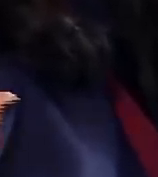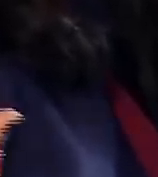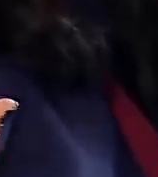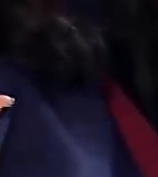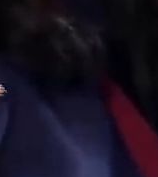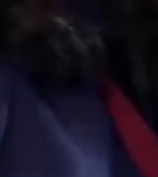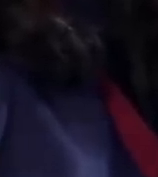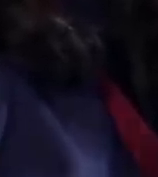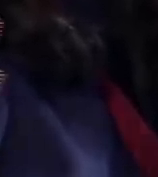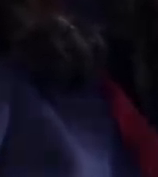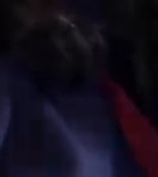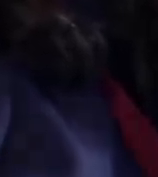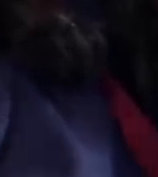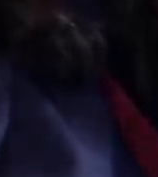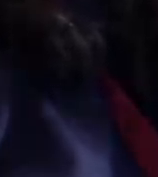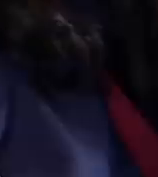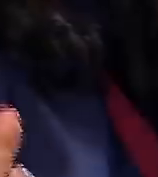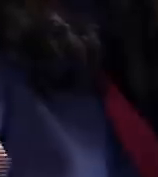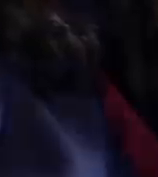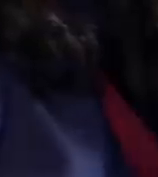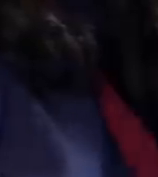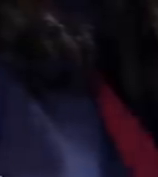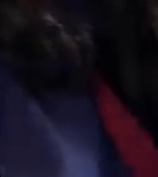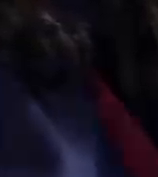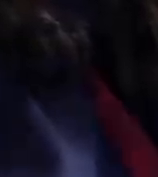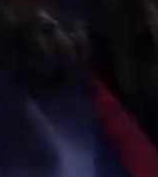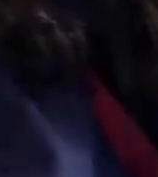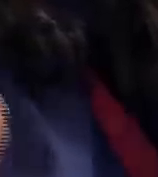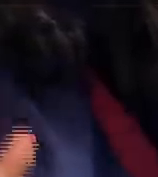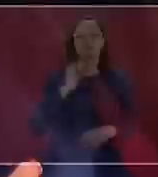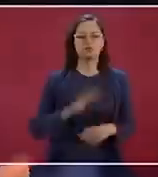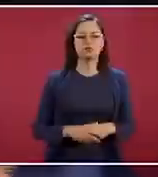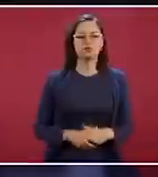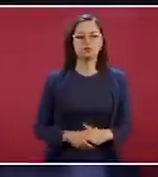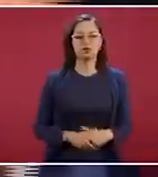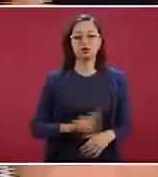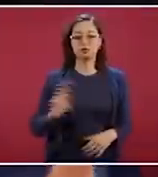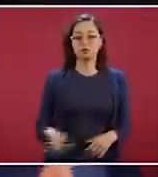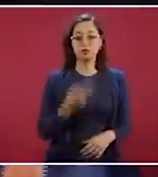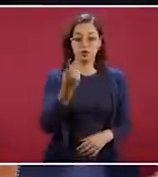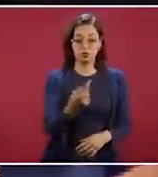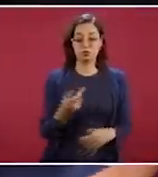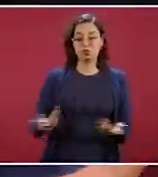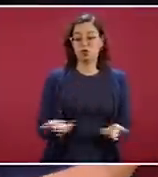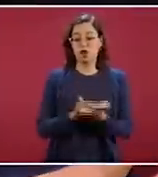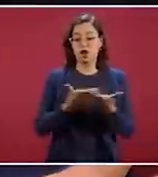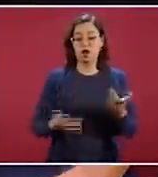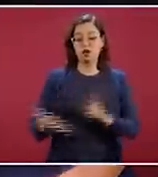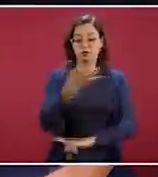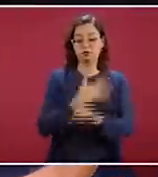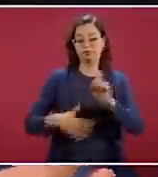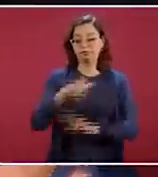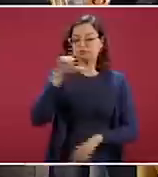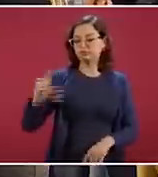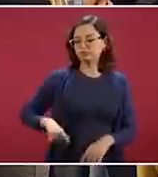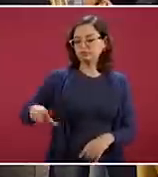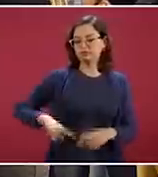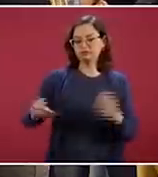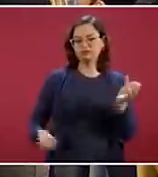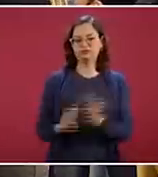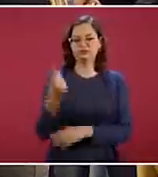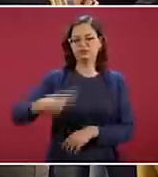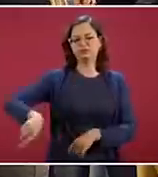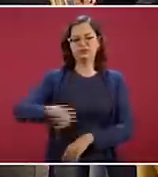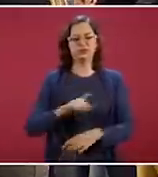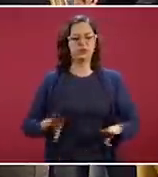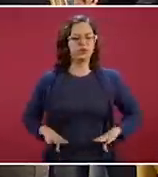ese sentido, ¿qué valor tienen los resultados de los funcionarios en el gobierno en este contexto que acabo de mencionar? Lo de la honestidad